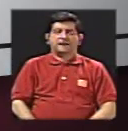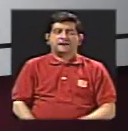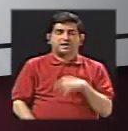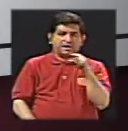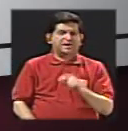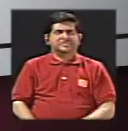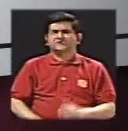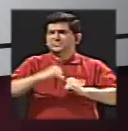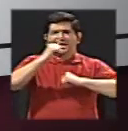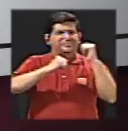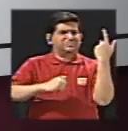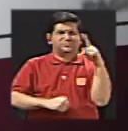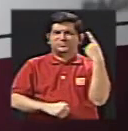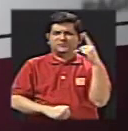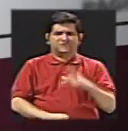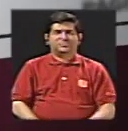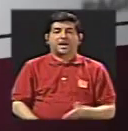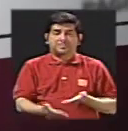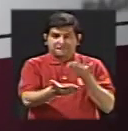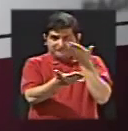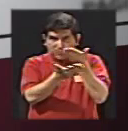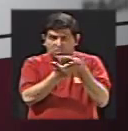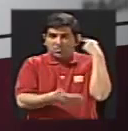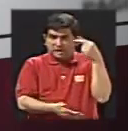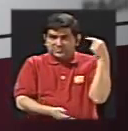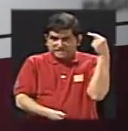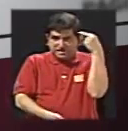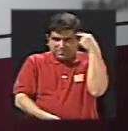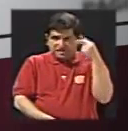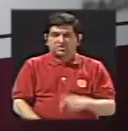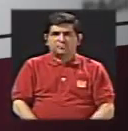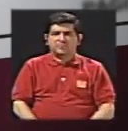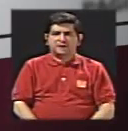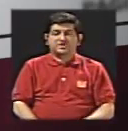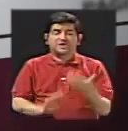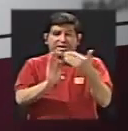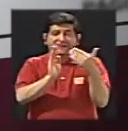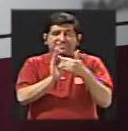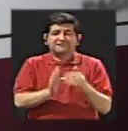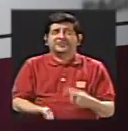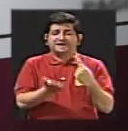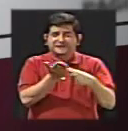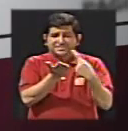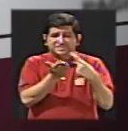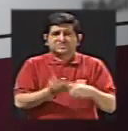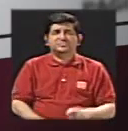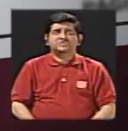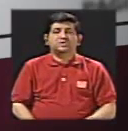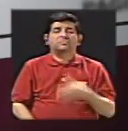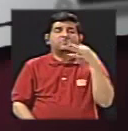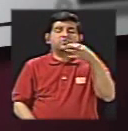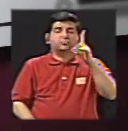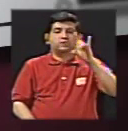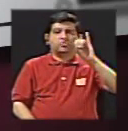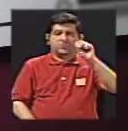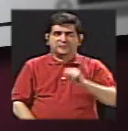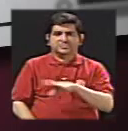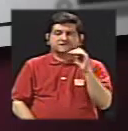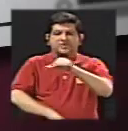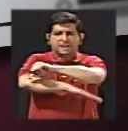estructuralmente riesgosa. La propuesta del gobierno atiza polémica acerca del futuro de la DIS. Y